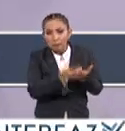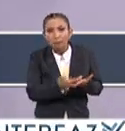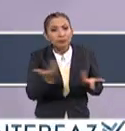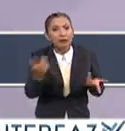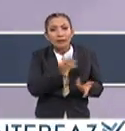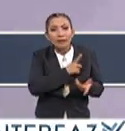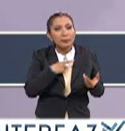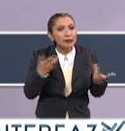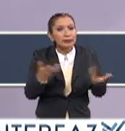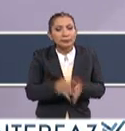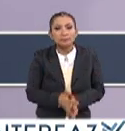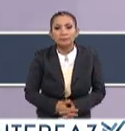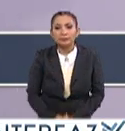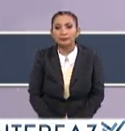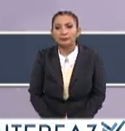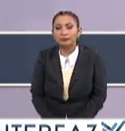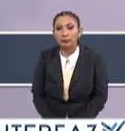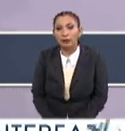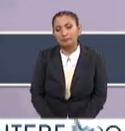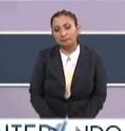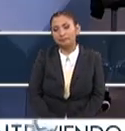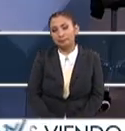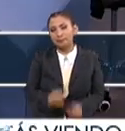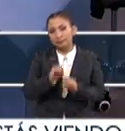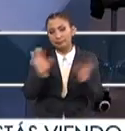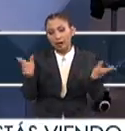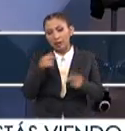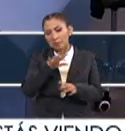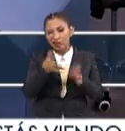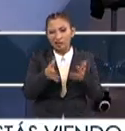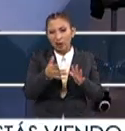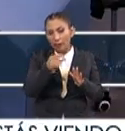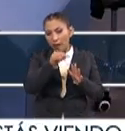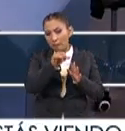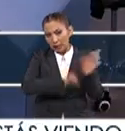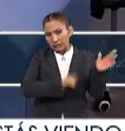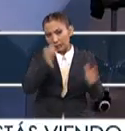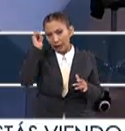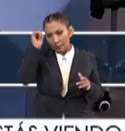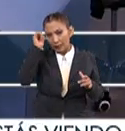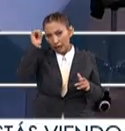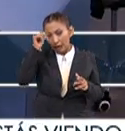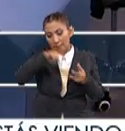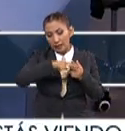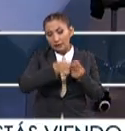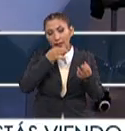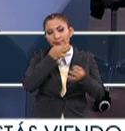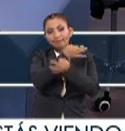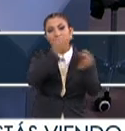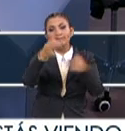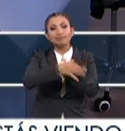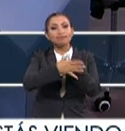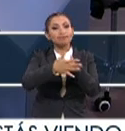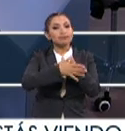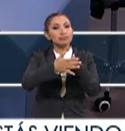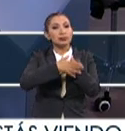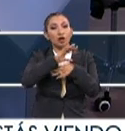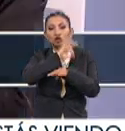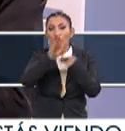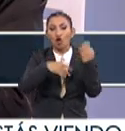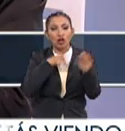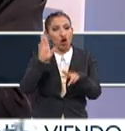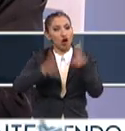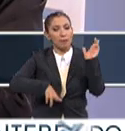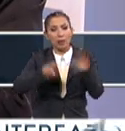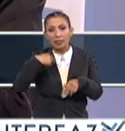orientación? ¿Qué tienen que hacer? Por supuesto que por allí del mes de abril empieza a salir nuestra convocatoria como todas